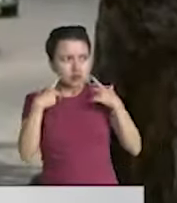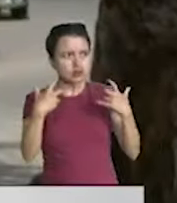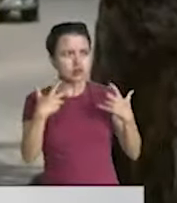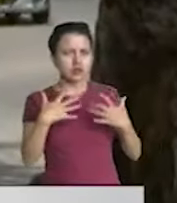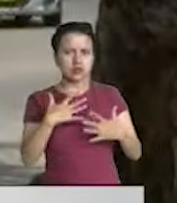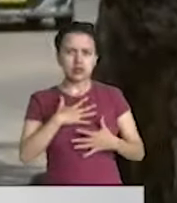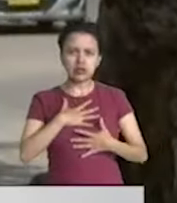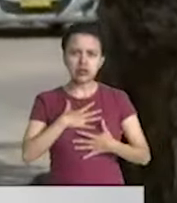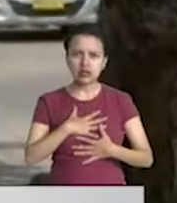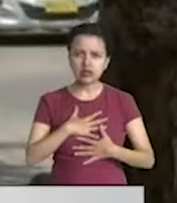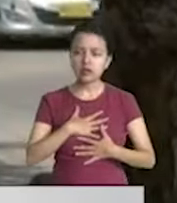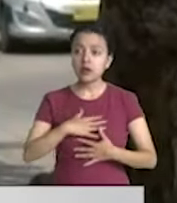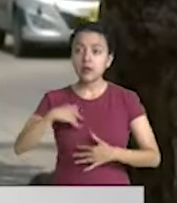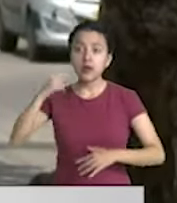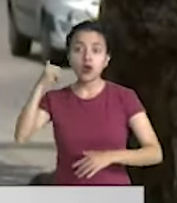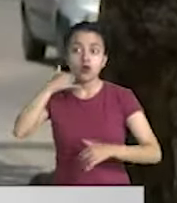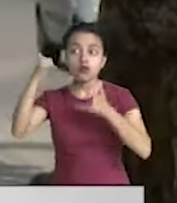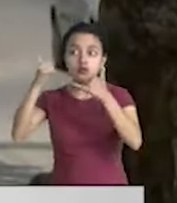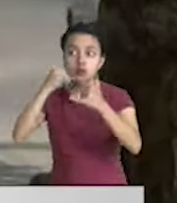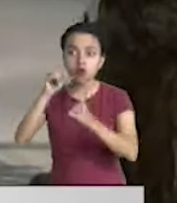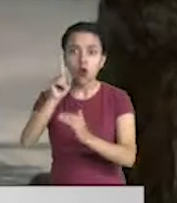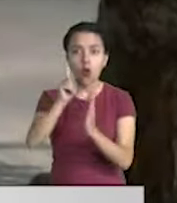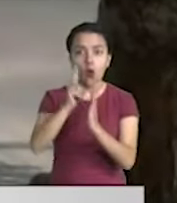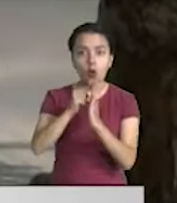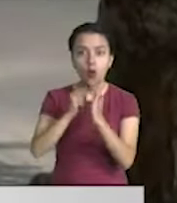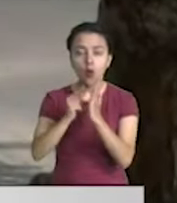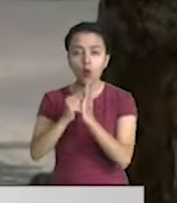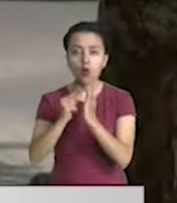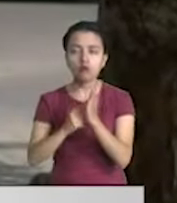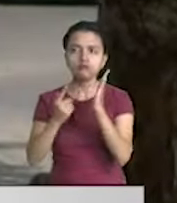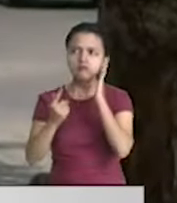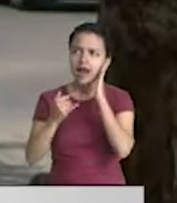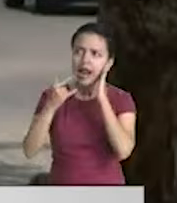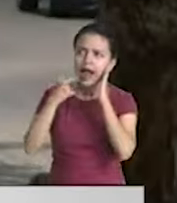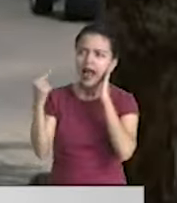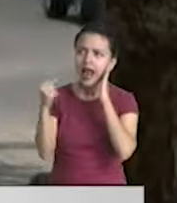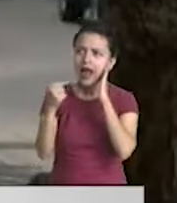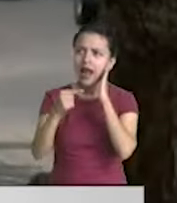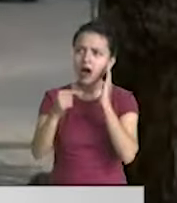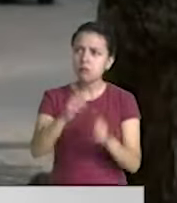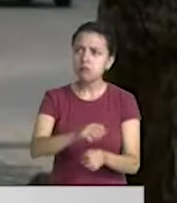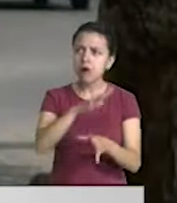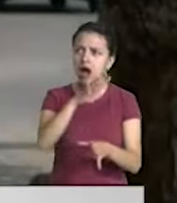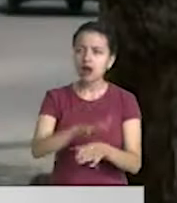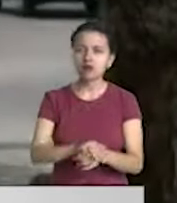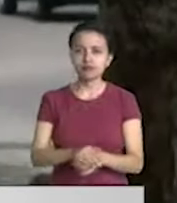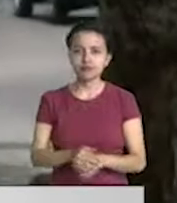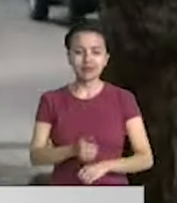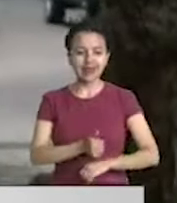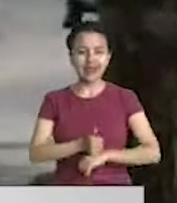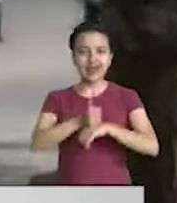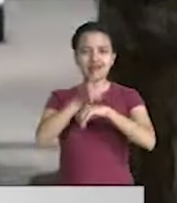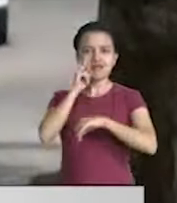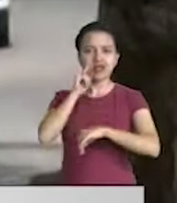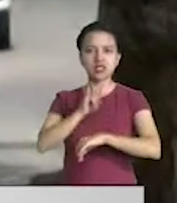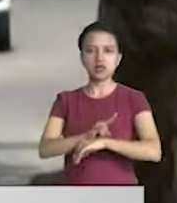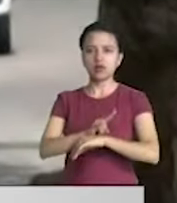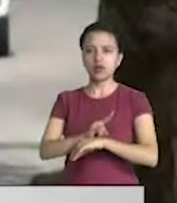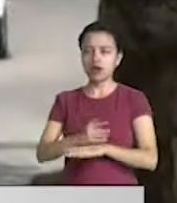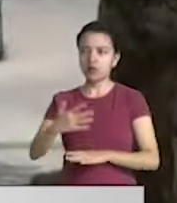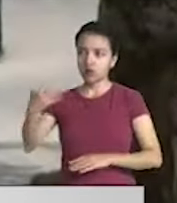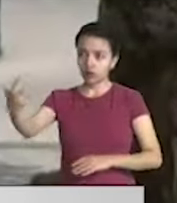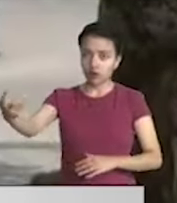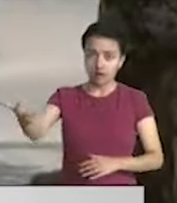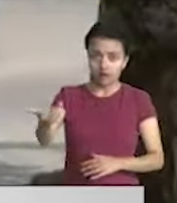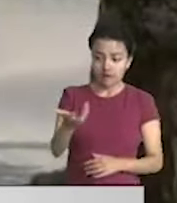llegaron bomberos, la oficina de gestión del riesgo de la alcaldía de Barranquilla, el jefe de seguridad de esta empresa les impidió el acceso y dijo